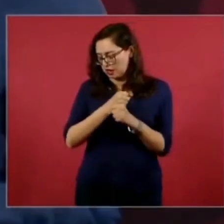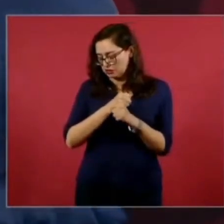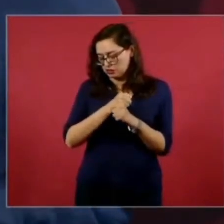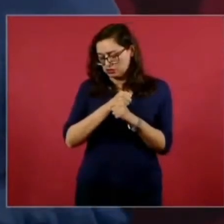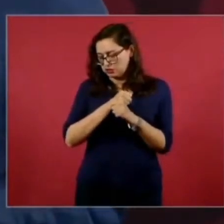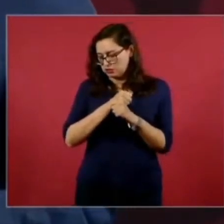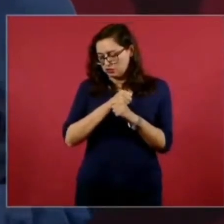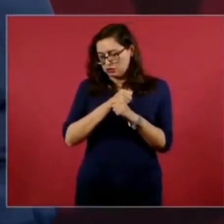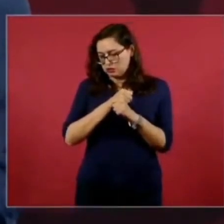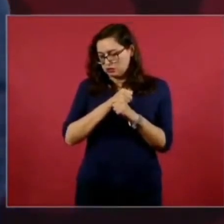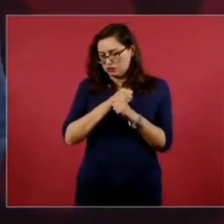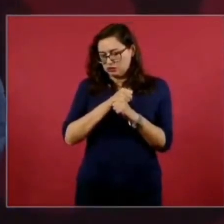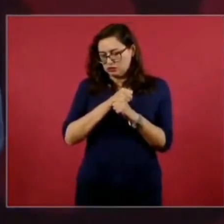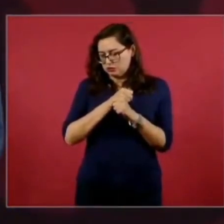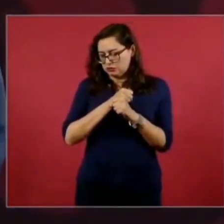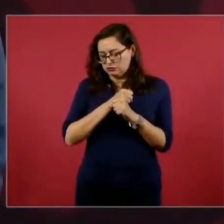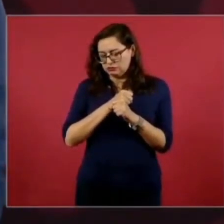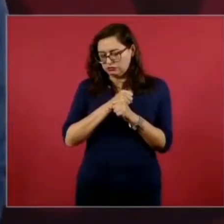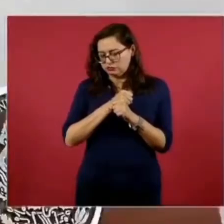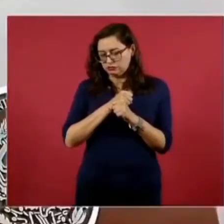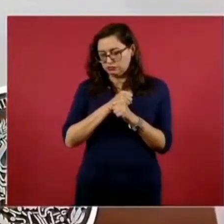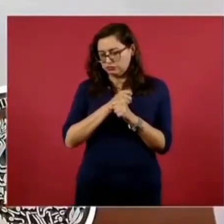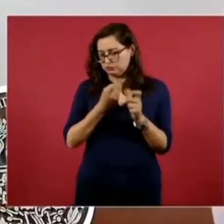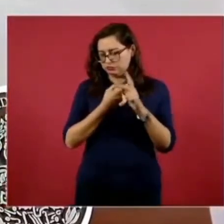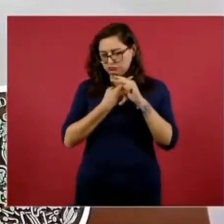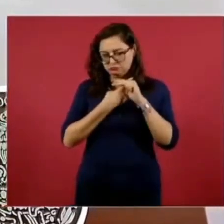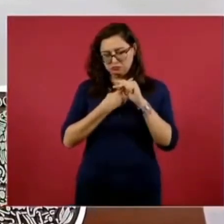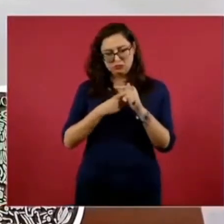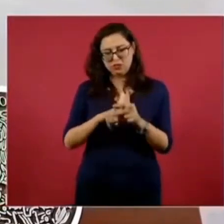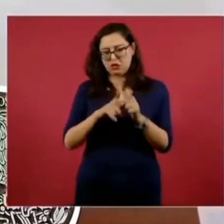eh Estados Unidos